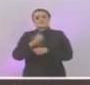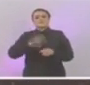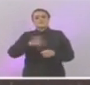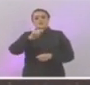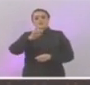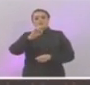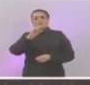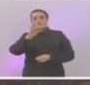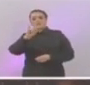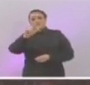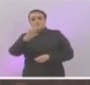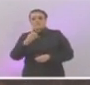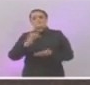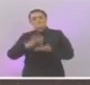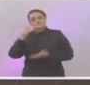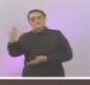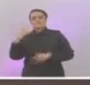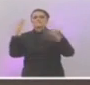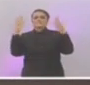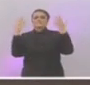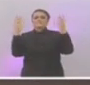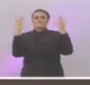Teófilo Torres Corzo, muchas gracias.